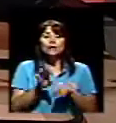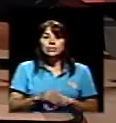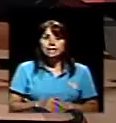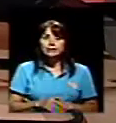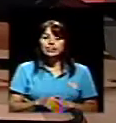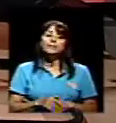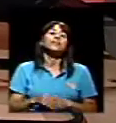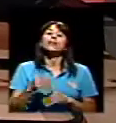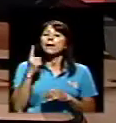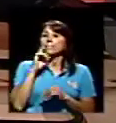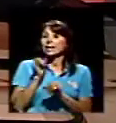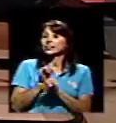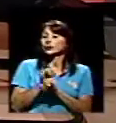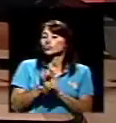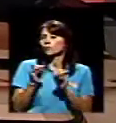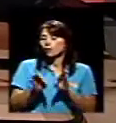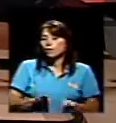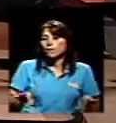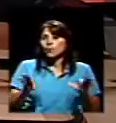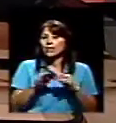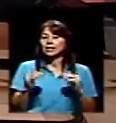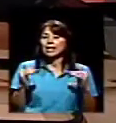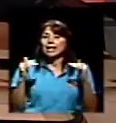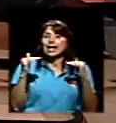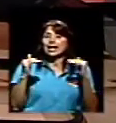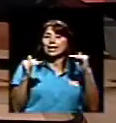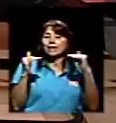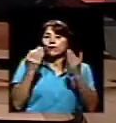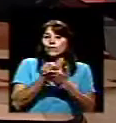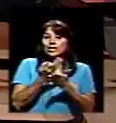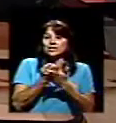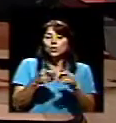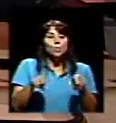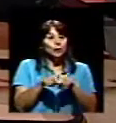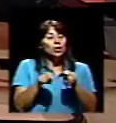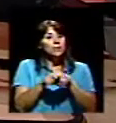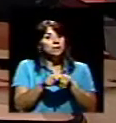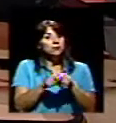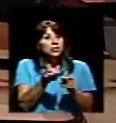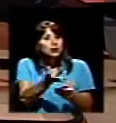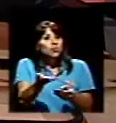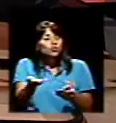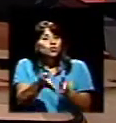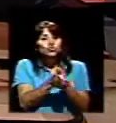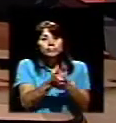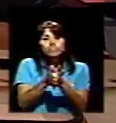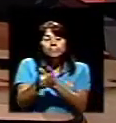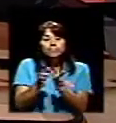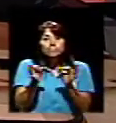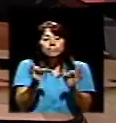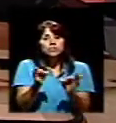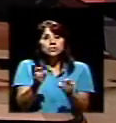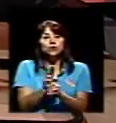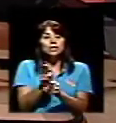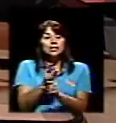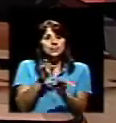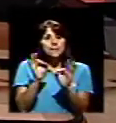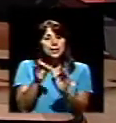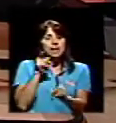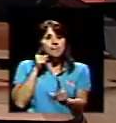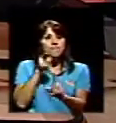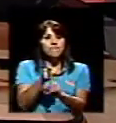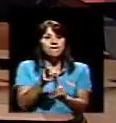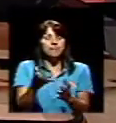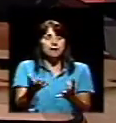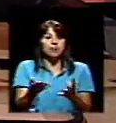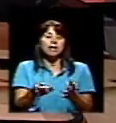del equilibrio financiero es buscar la optimización de los recursos y la eficiencia. Y con un sistema de costos como se está planteando, la información va a fluir de